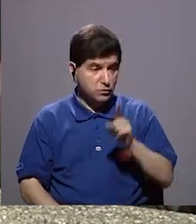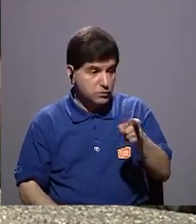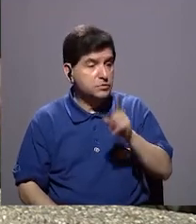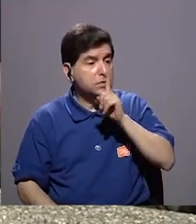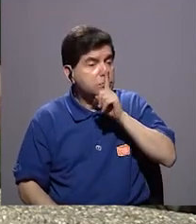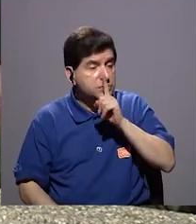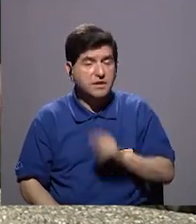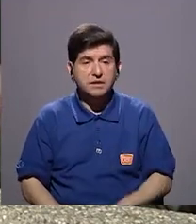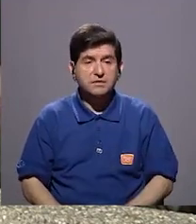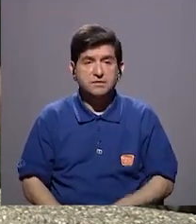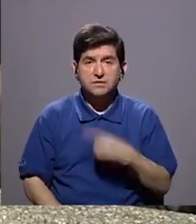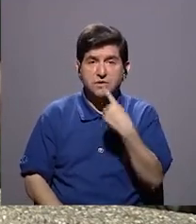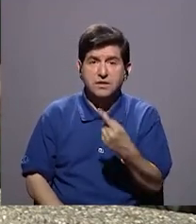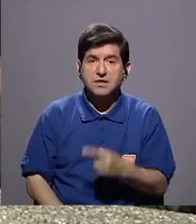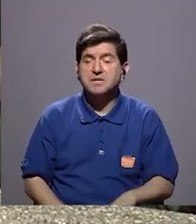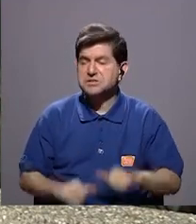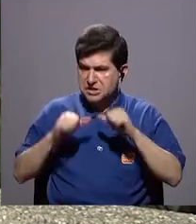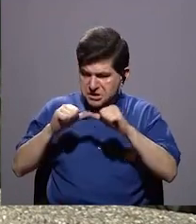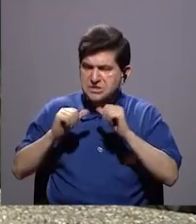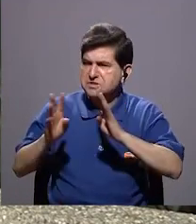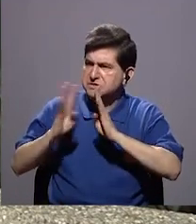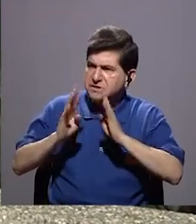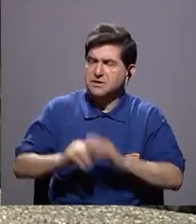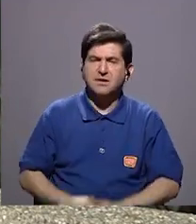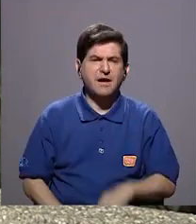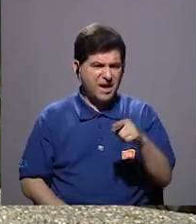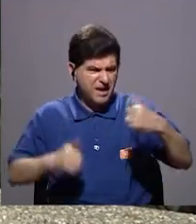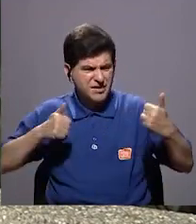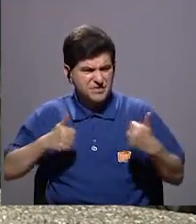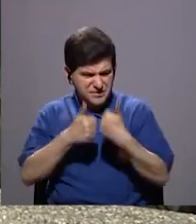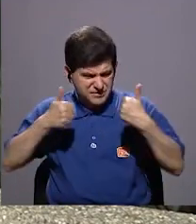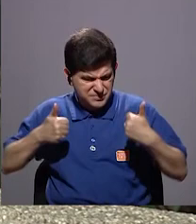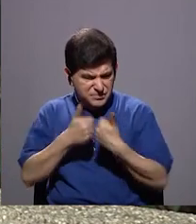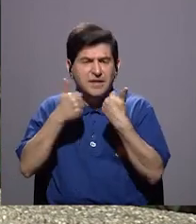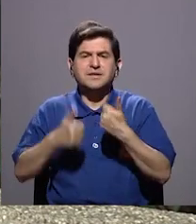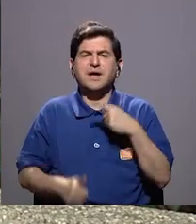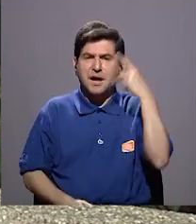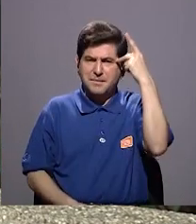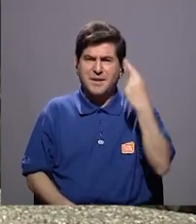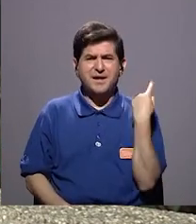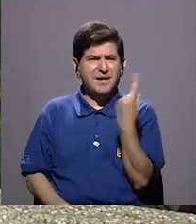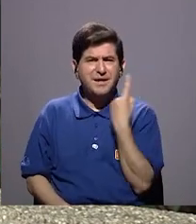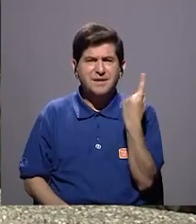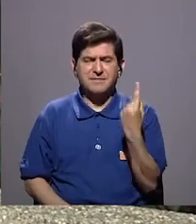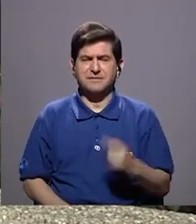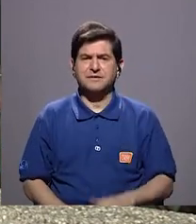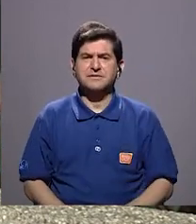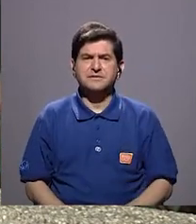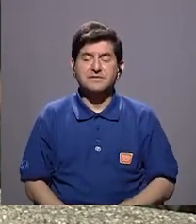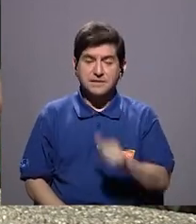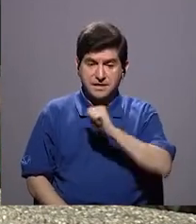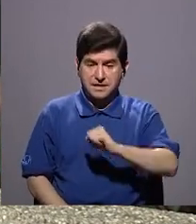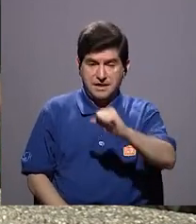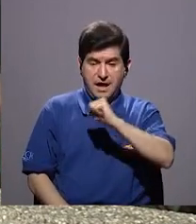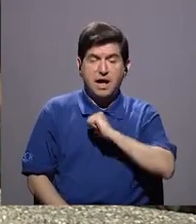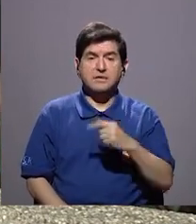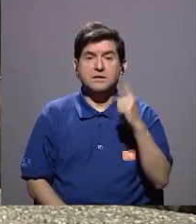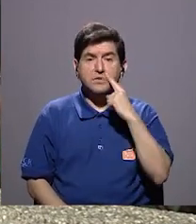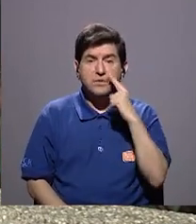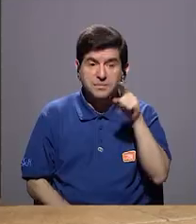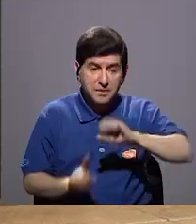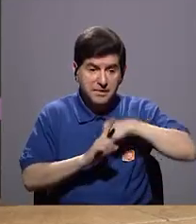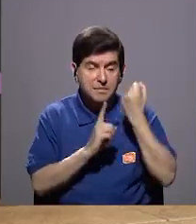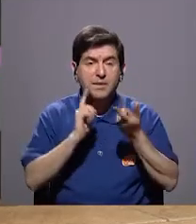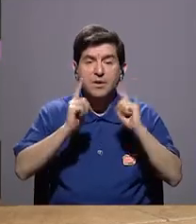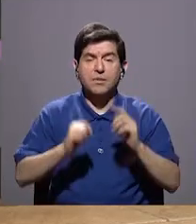Haga silencio por tal cosa. Y sigue. Es decir, ellos están retando constantemente a los padres. ¿Cuál sería la actitud del papá ante